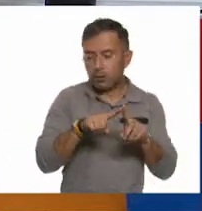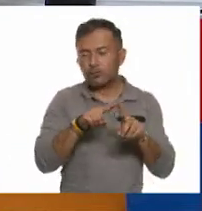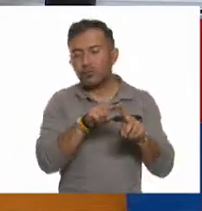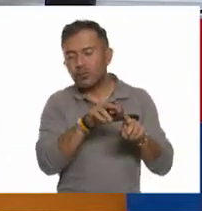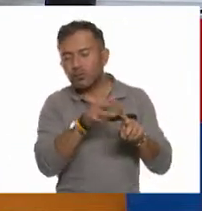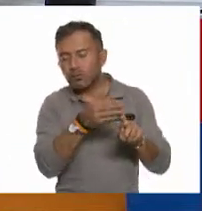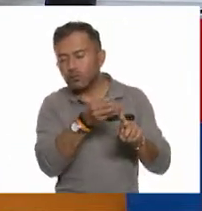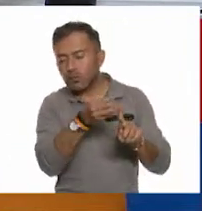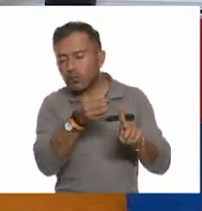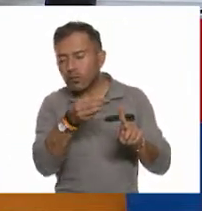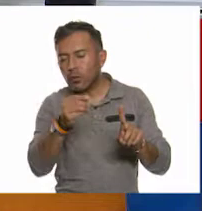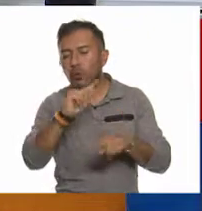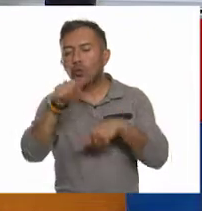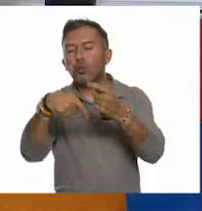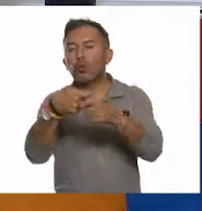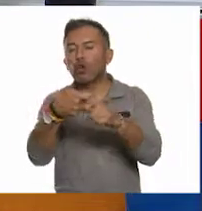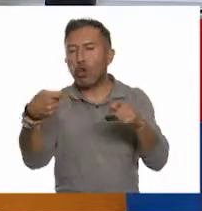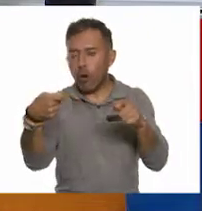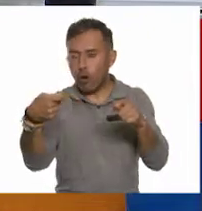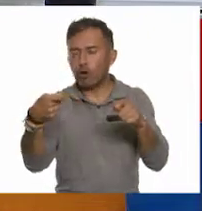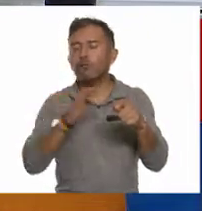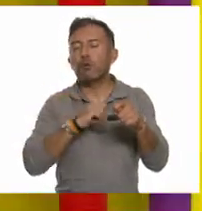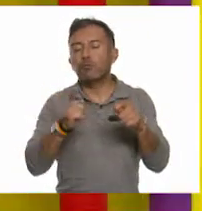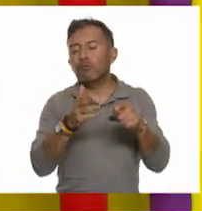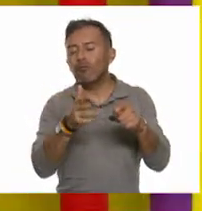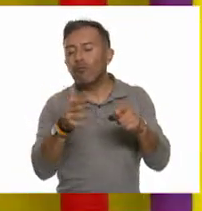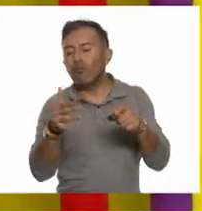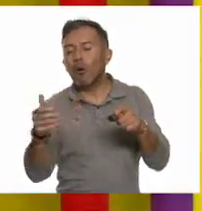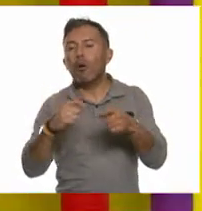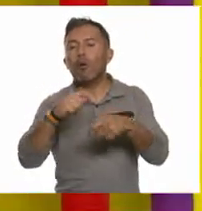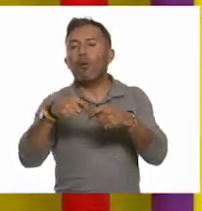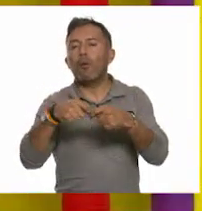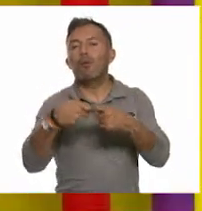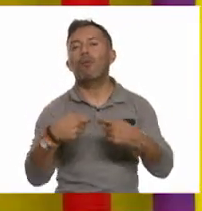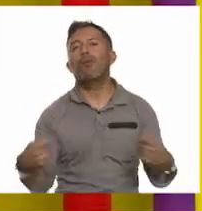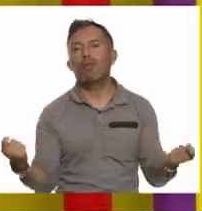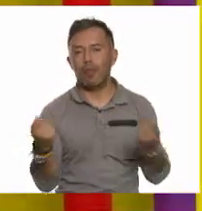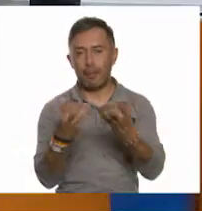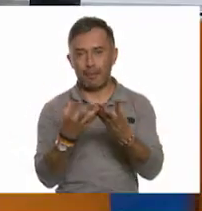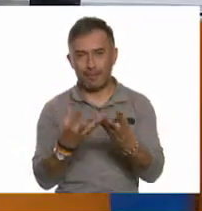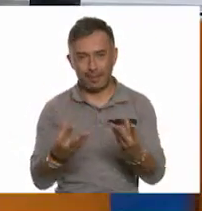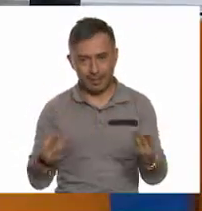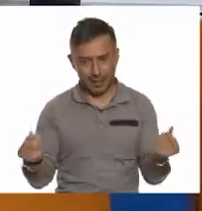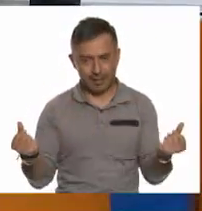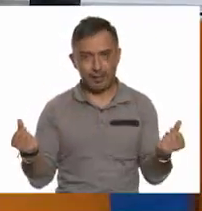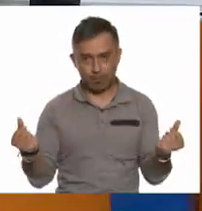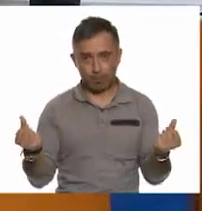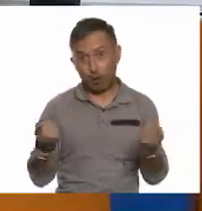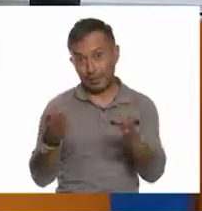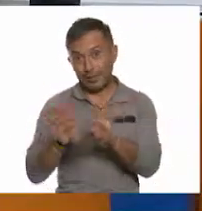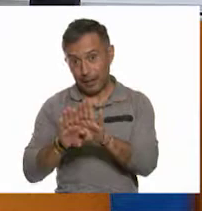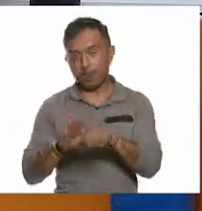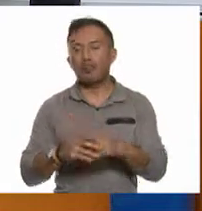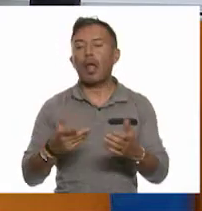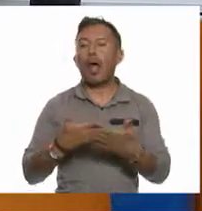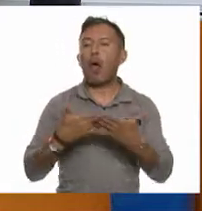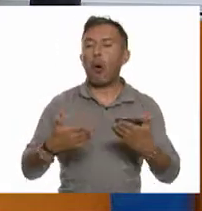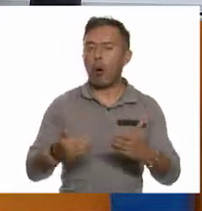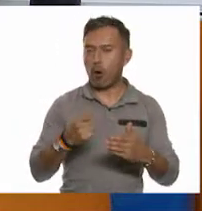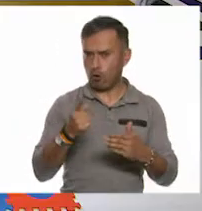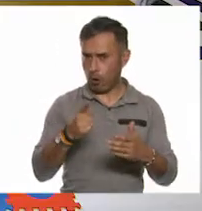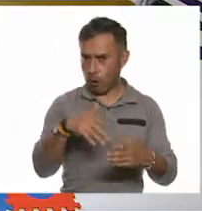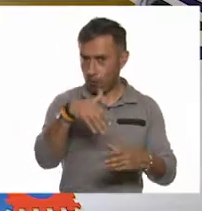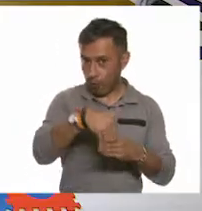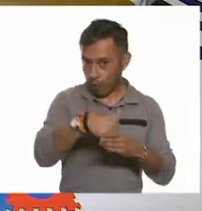un desenlace o cierre. Pero para eso propongo volver a trabajar con nuestra bolsita y unos